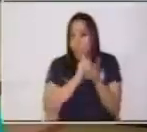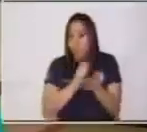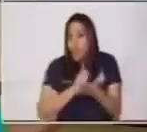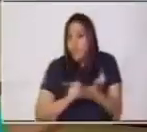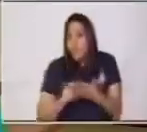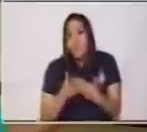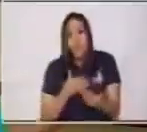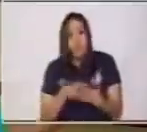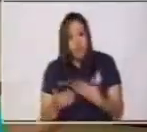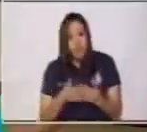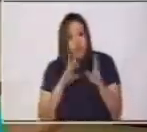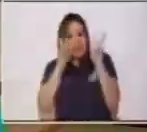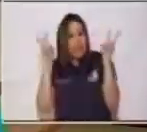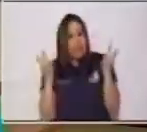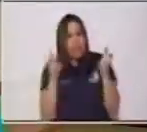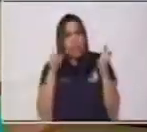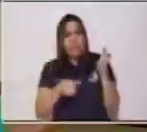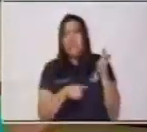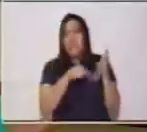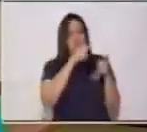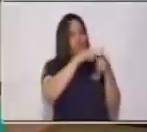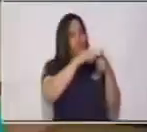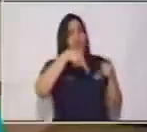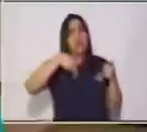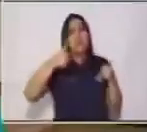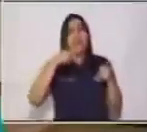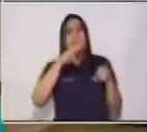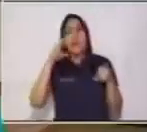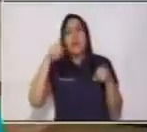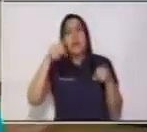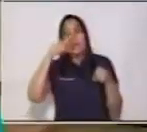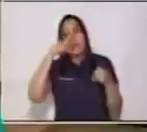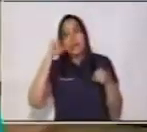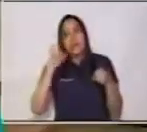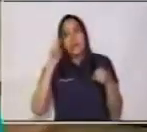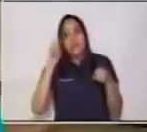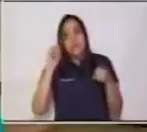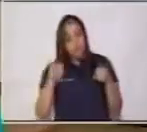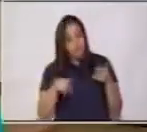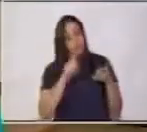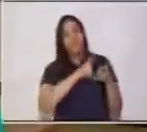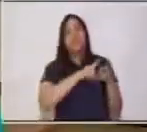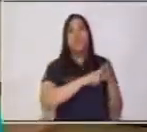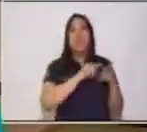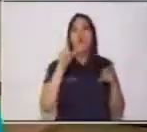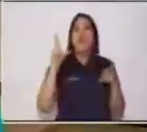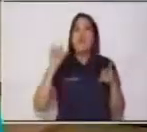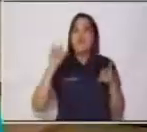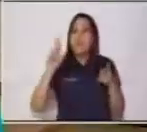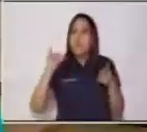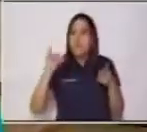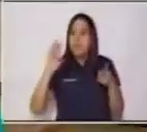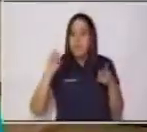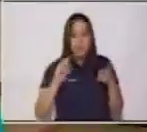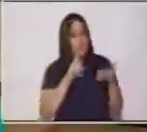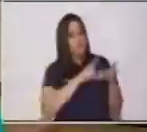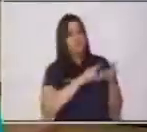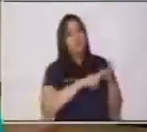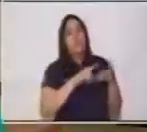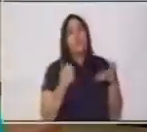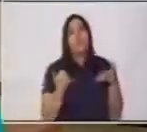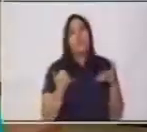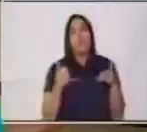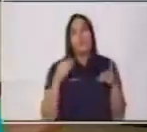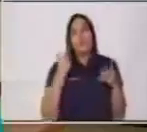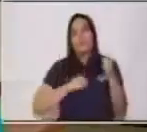sea un texto del género narrativo, ya sea del género lírico o género dramático, es decir,